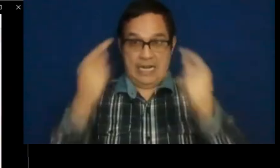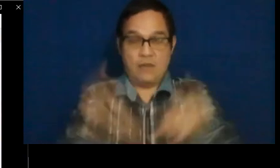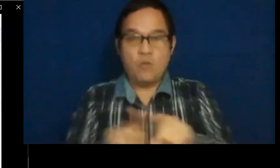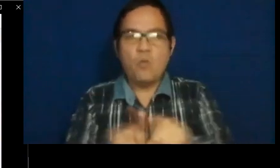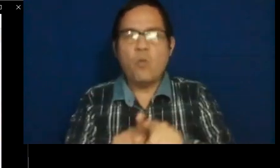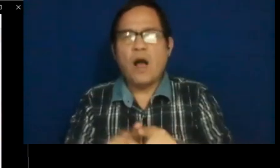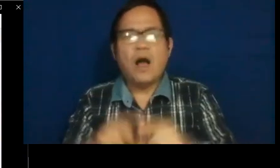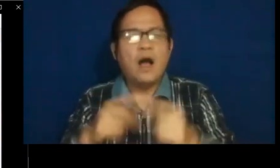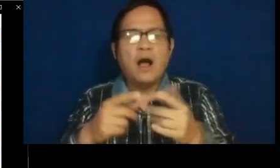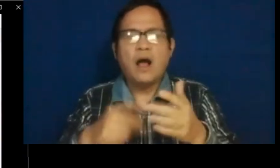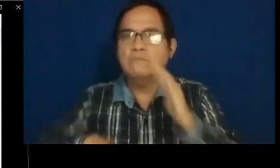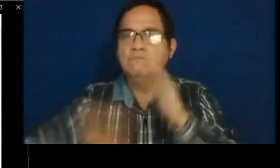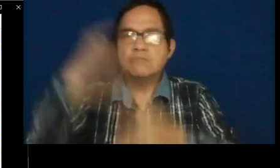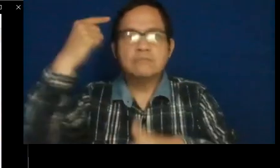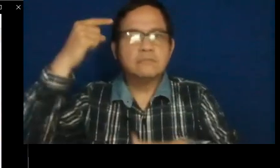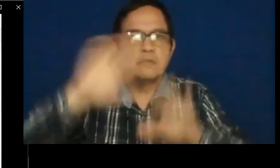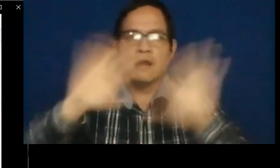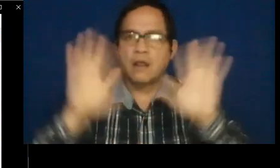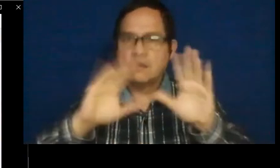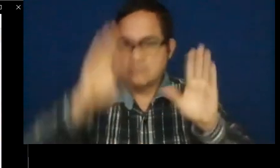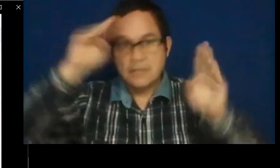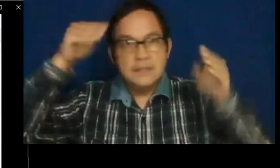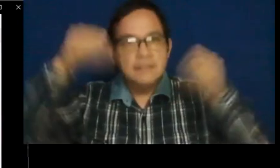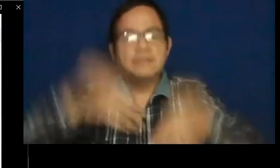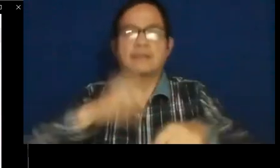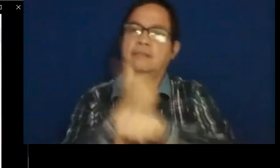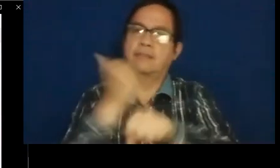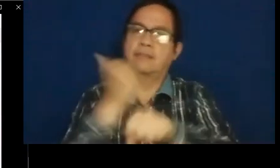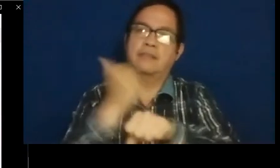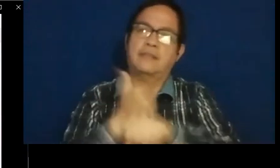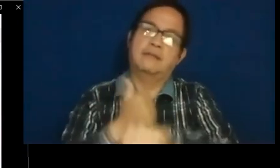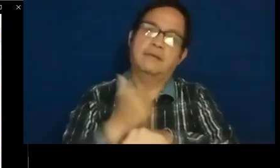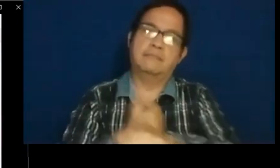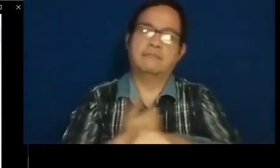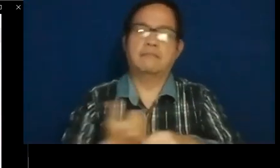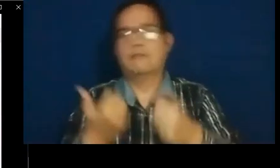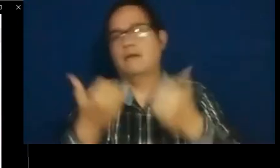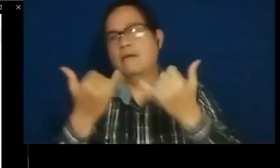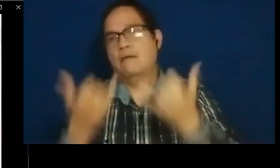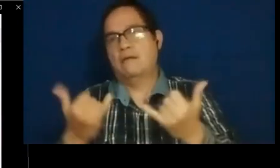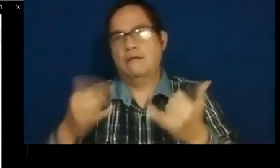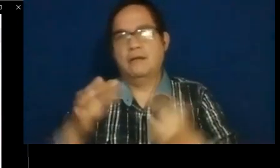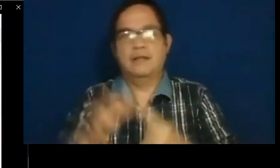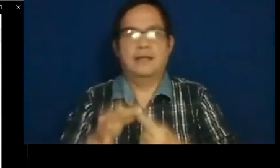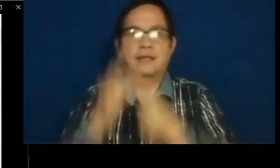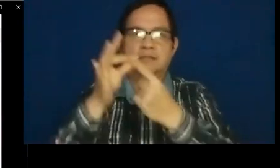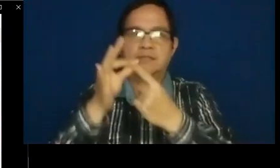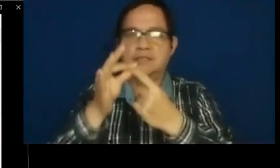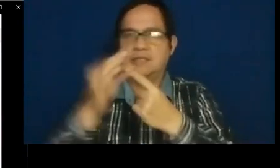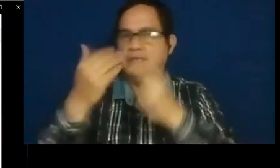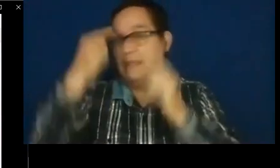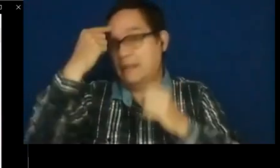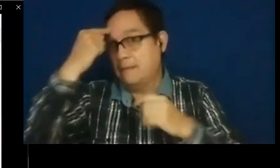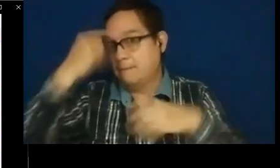preliminar, sino ir directamente a lo que tenemos que trabajar. Y segundo, pues porque obviamente hoy es un día especial y pues me imagino que la mayoría de